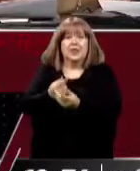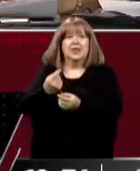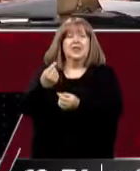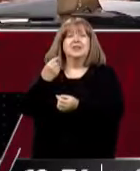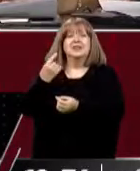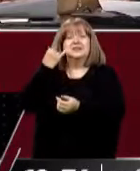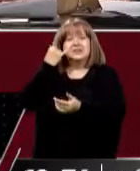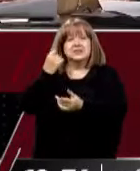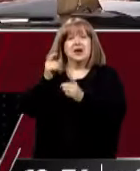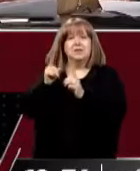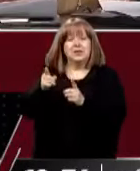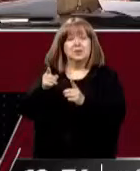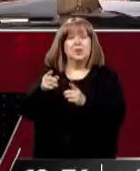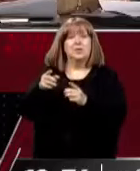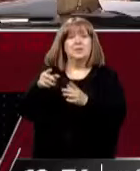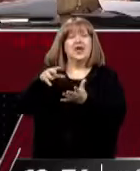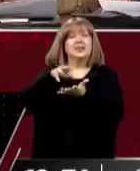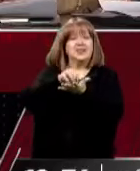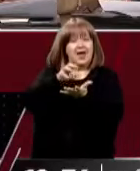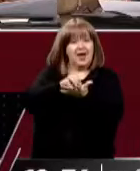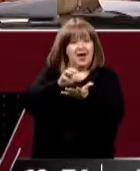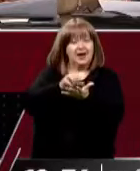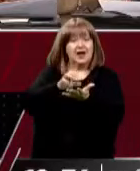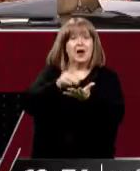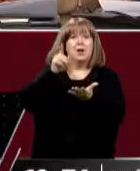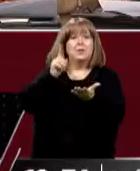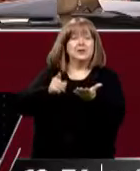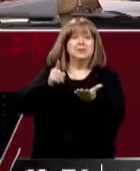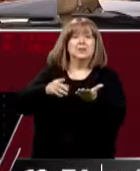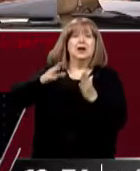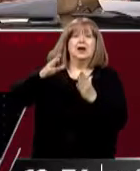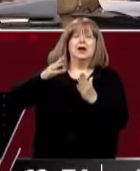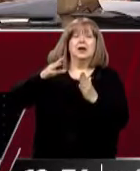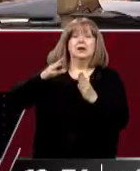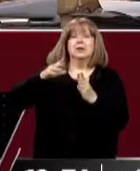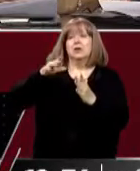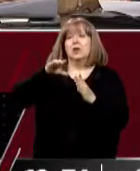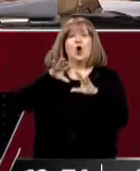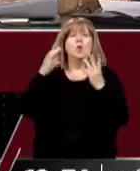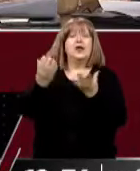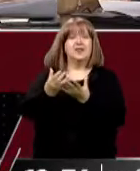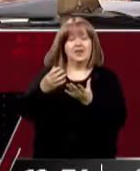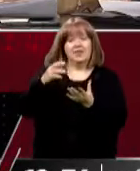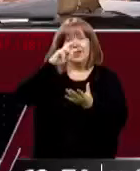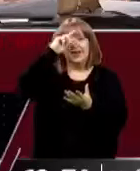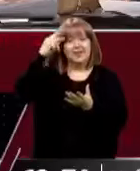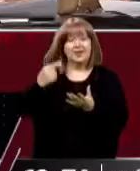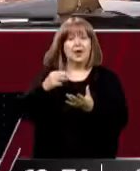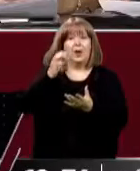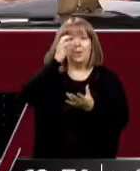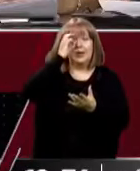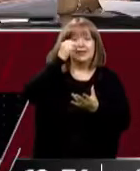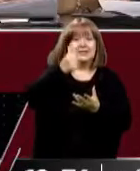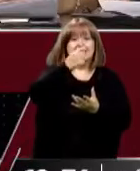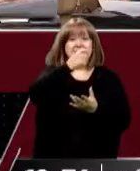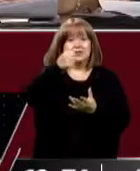la posesión y propiedad comunitaria de las tierras que tradicionalmente ocupan las comunidades indígenas argentinas. Entonces la ley